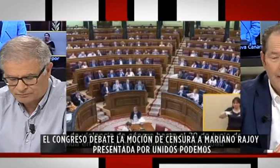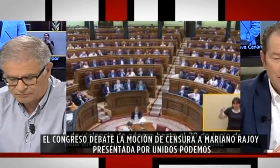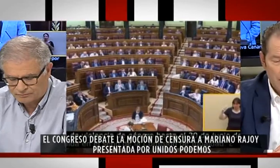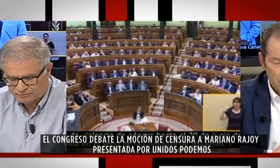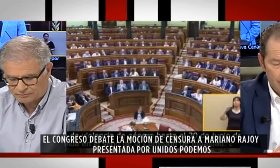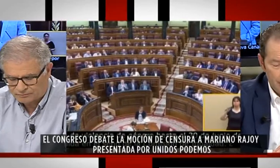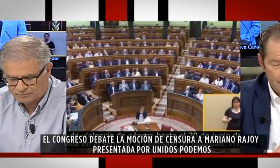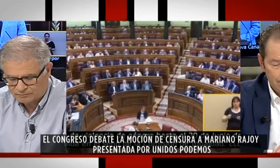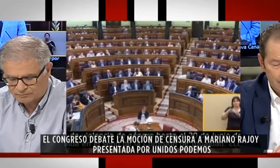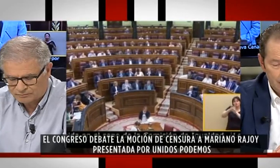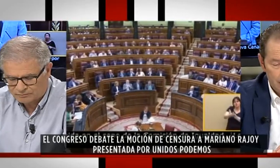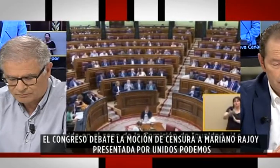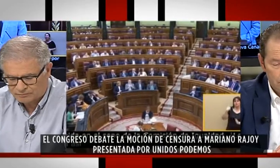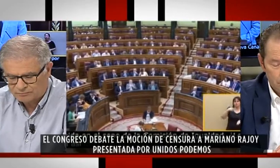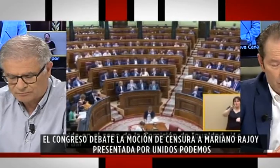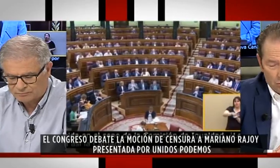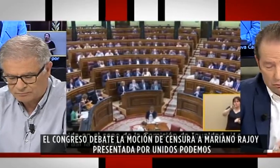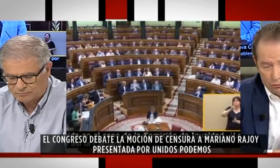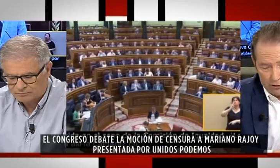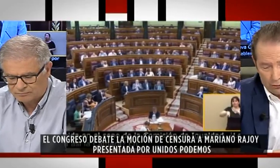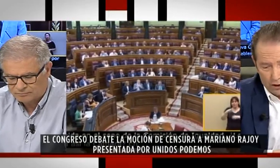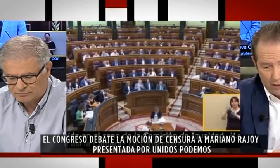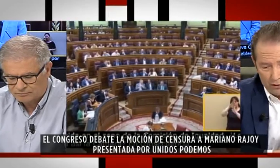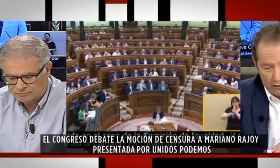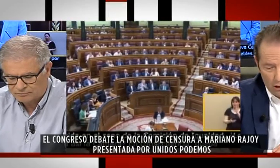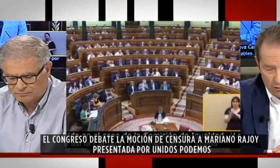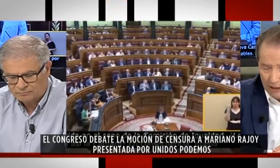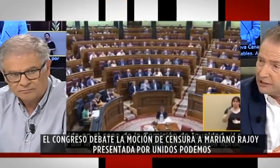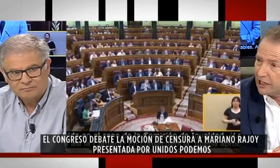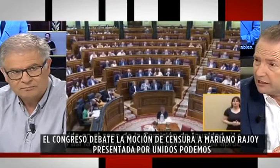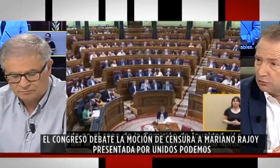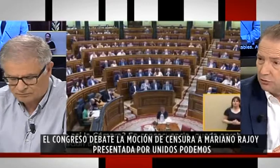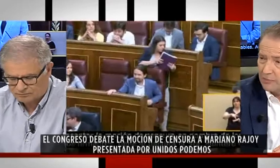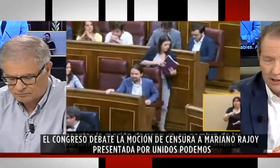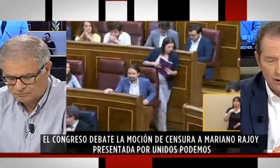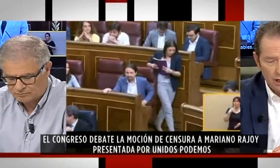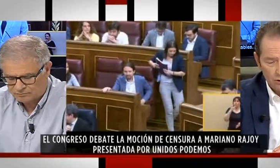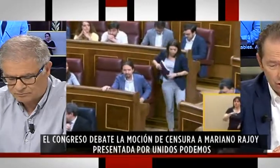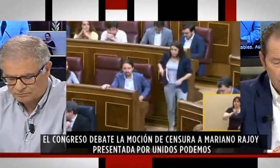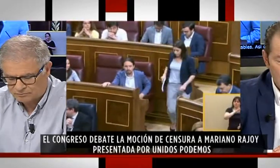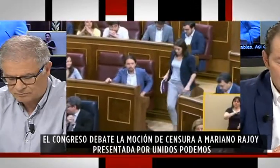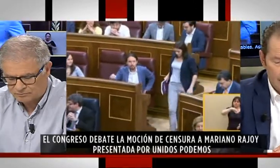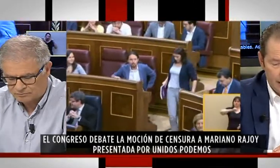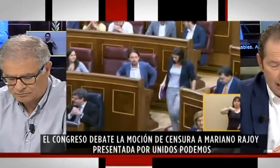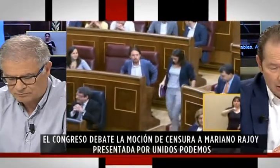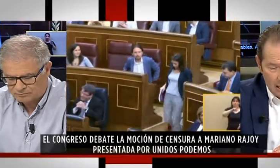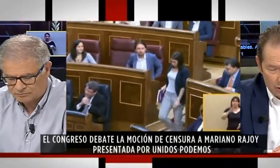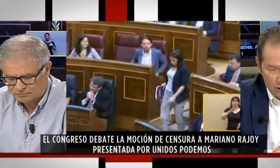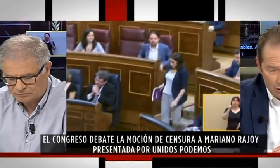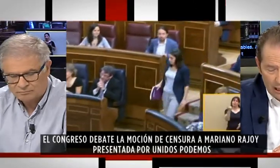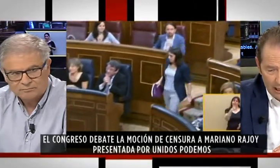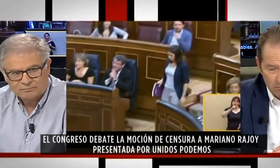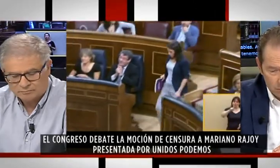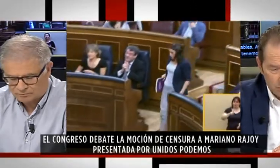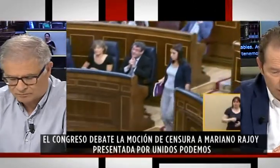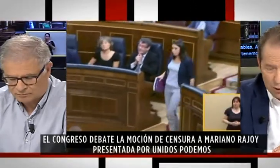pero bueno lo cierto es que la moción de censura no estaba destinada a sustituir al presente gobierno sino que era una moción